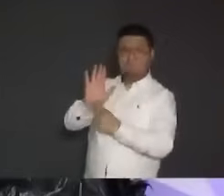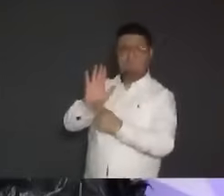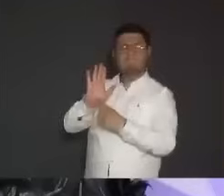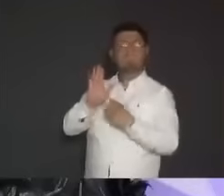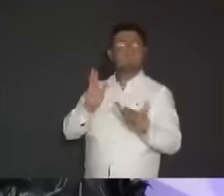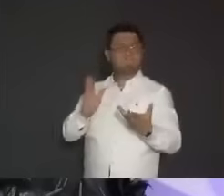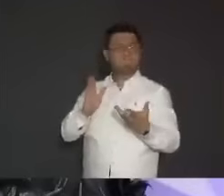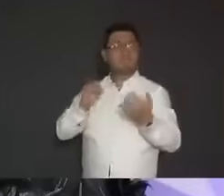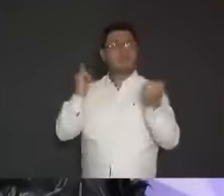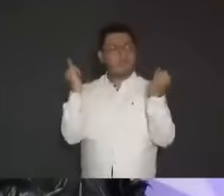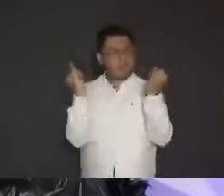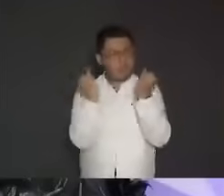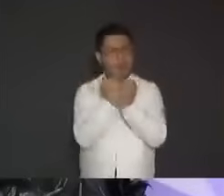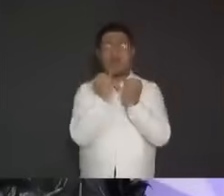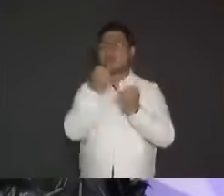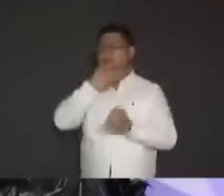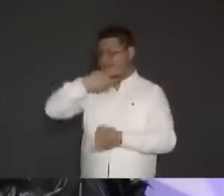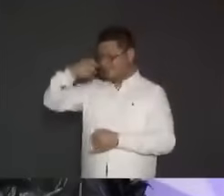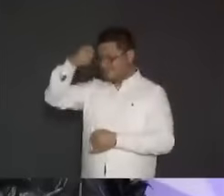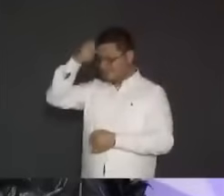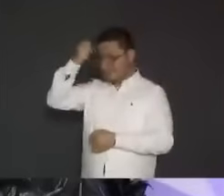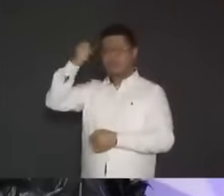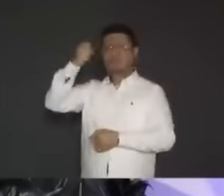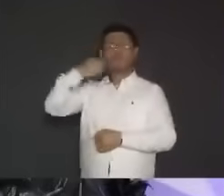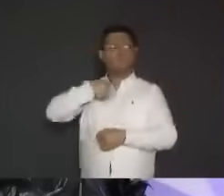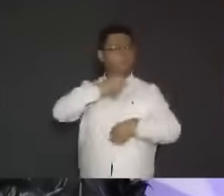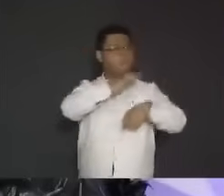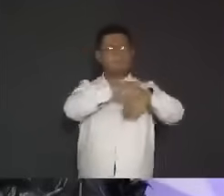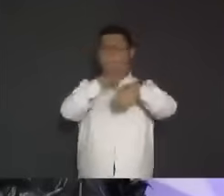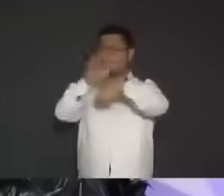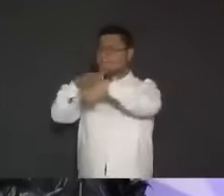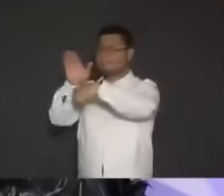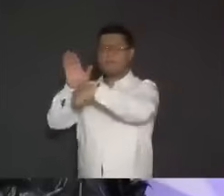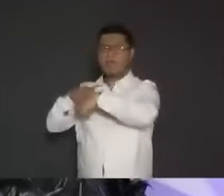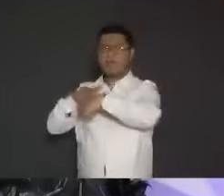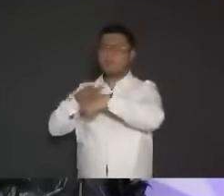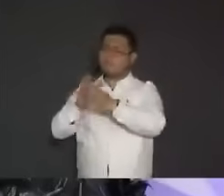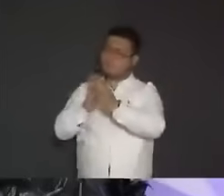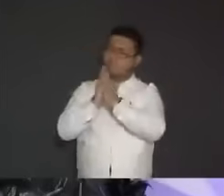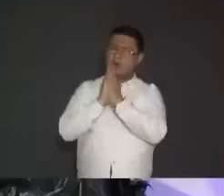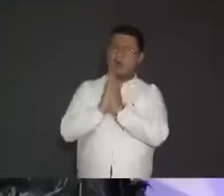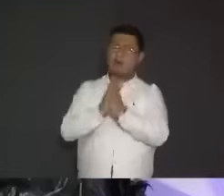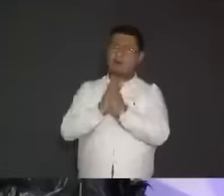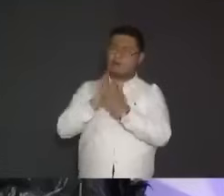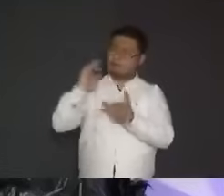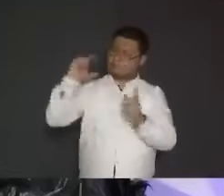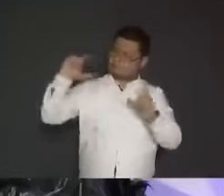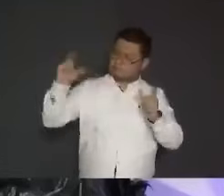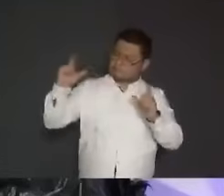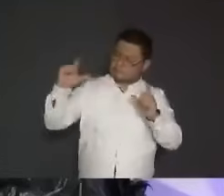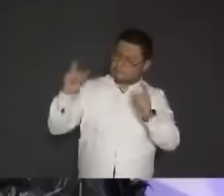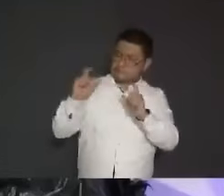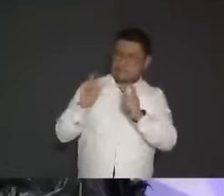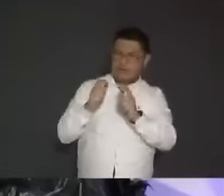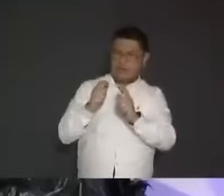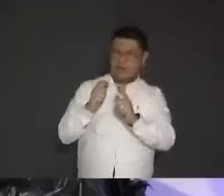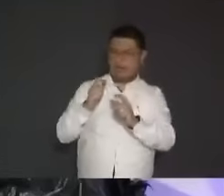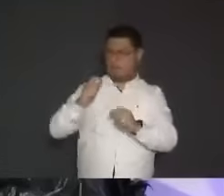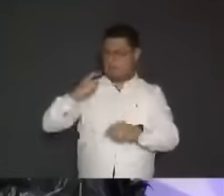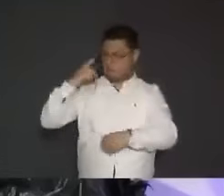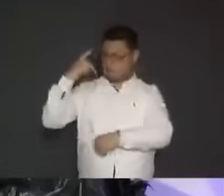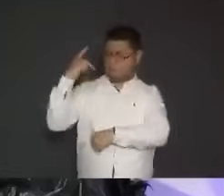candidatos para que hagamos una campaña de propuestas, disminuir esta campaña sucia que hemos visto en las